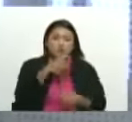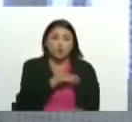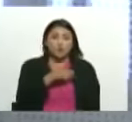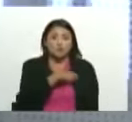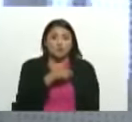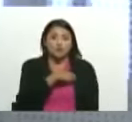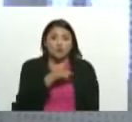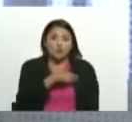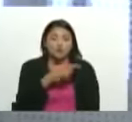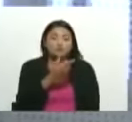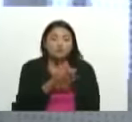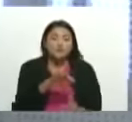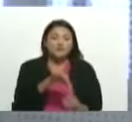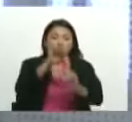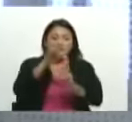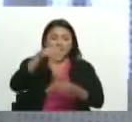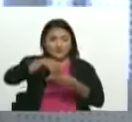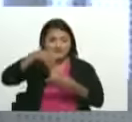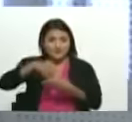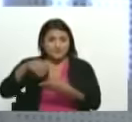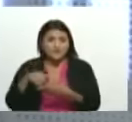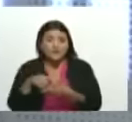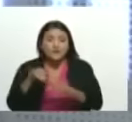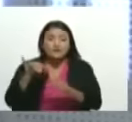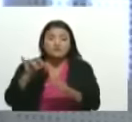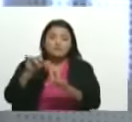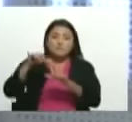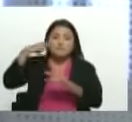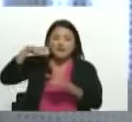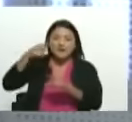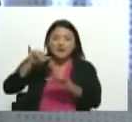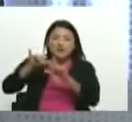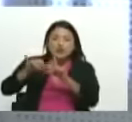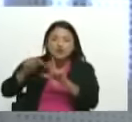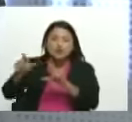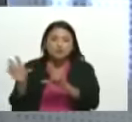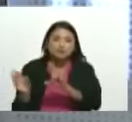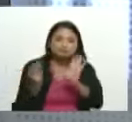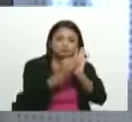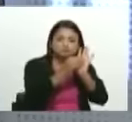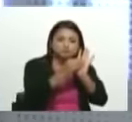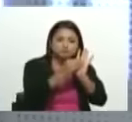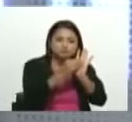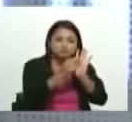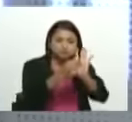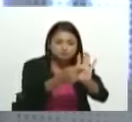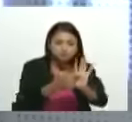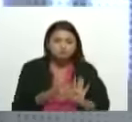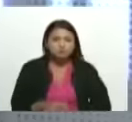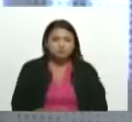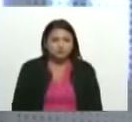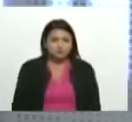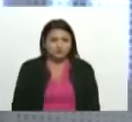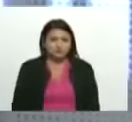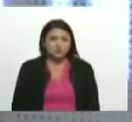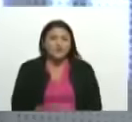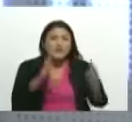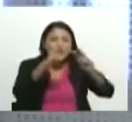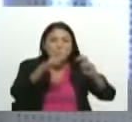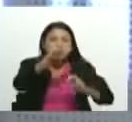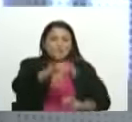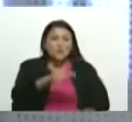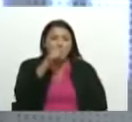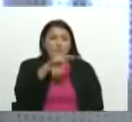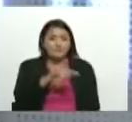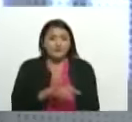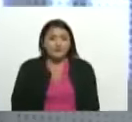y publicó este video, lo sacamos de YouTube, estábamos haciendo este segmento y nos damos cuenta en ese proceso de investigación, porque van